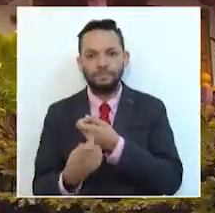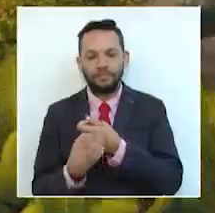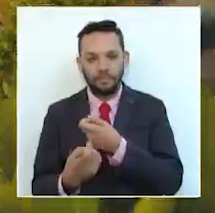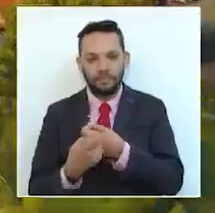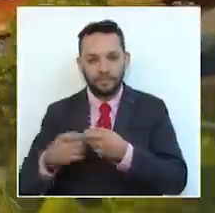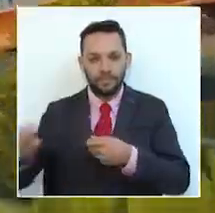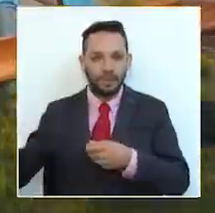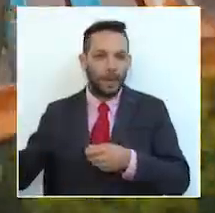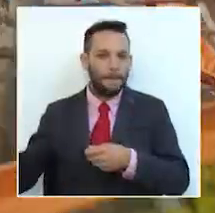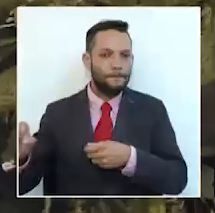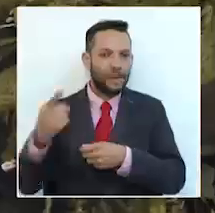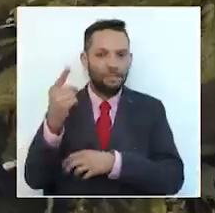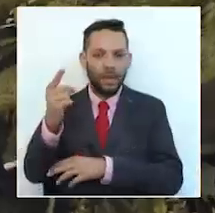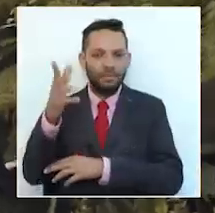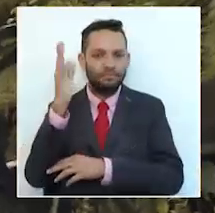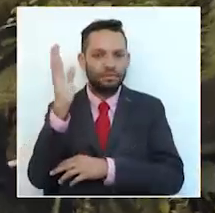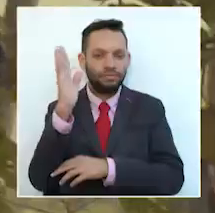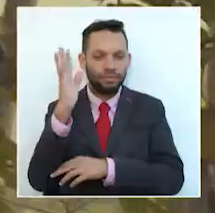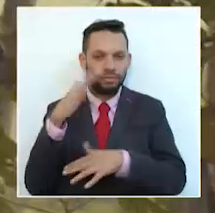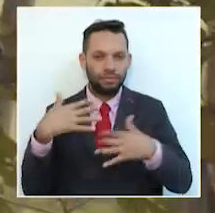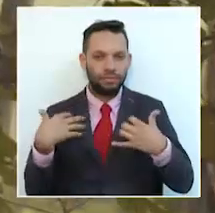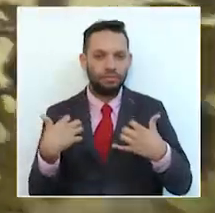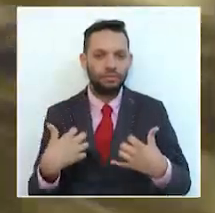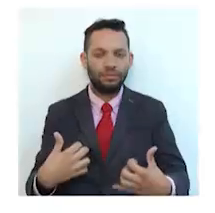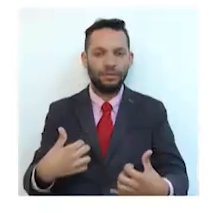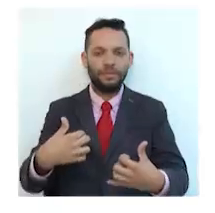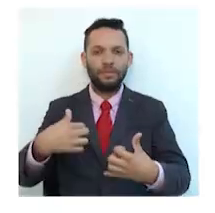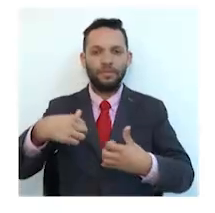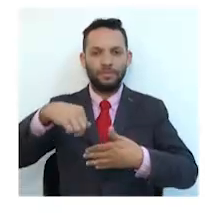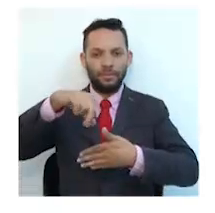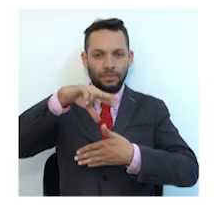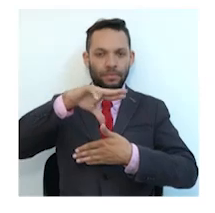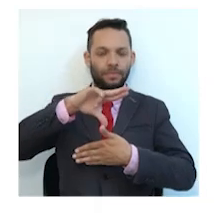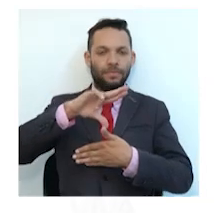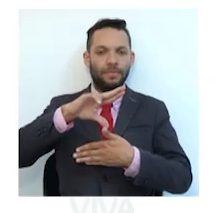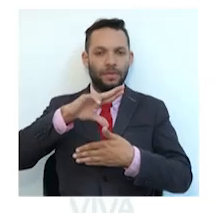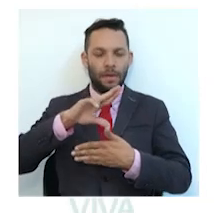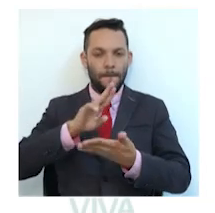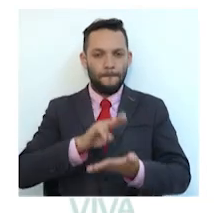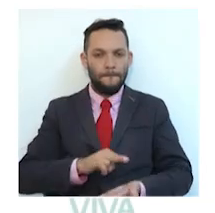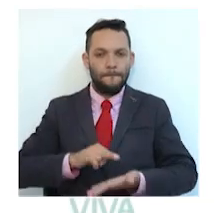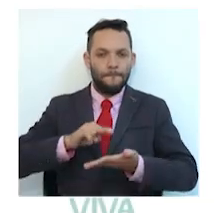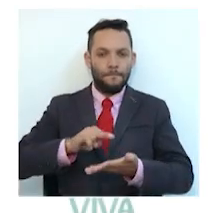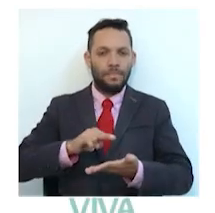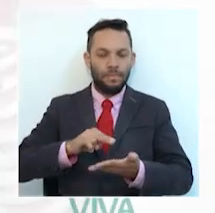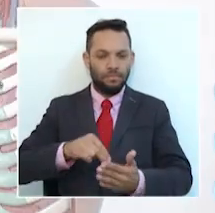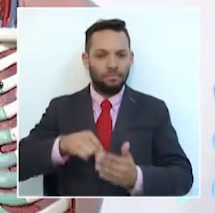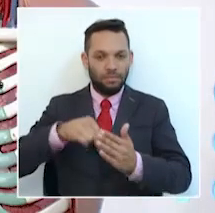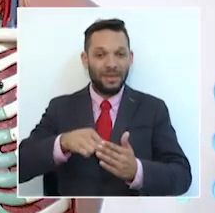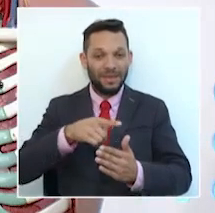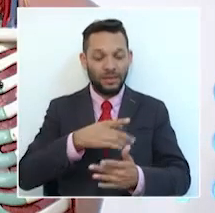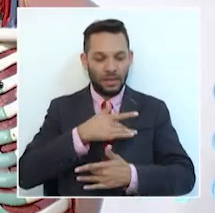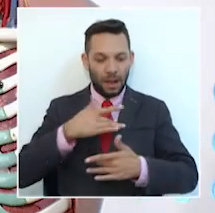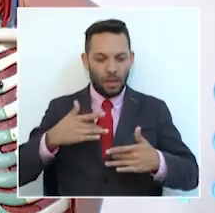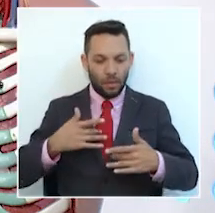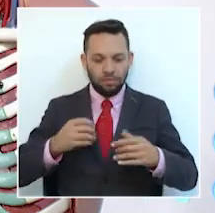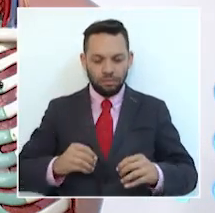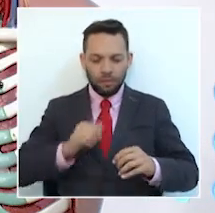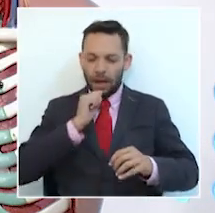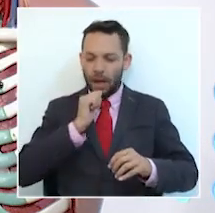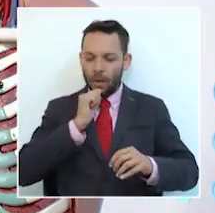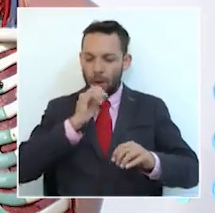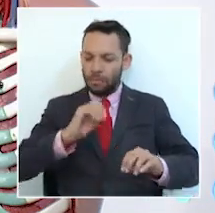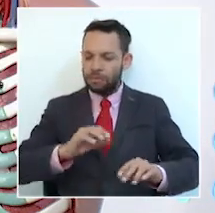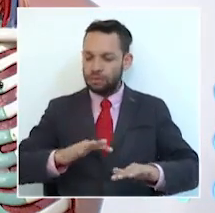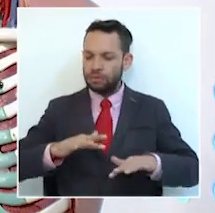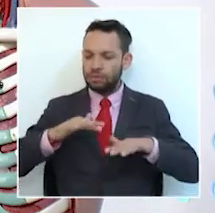iberoamericano y cuarto nacional de turismo de bienestar y termalismo y es un congreso que como todos